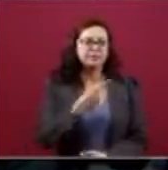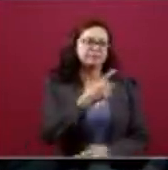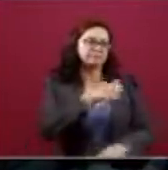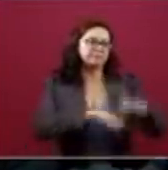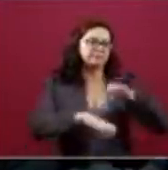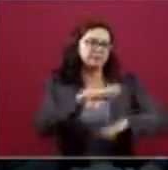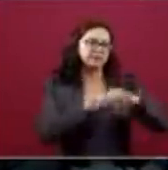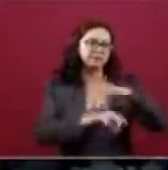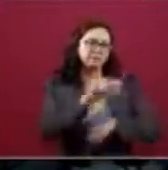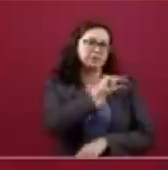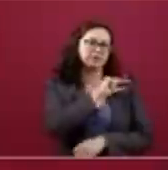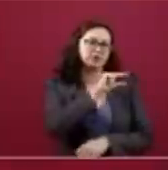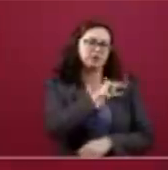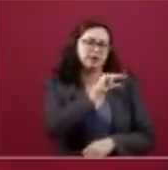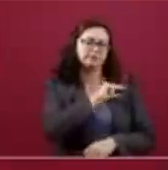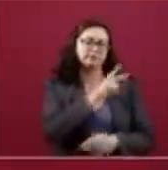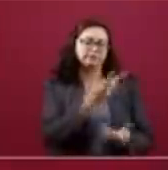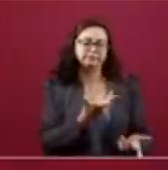empresas.